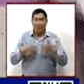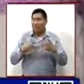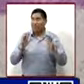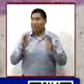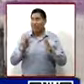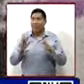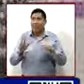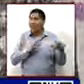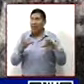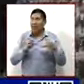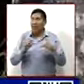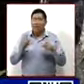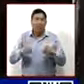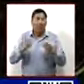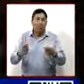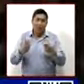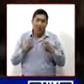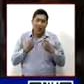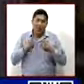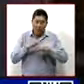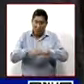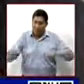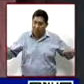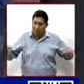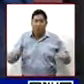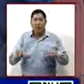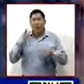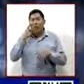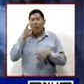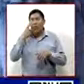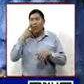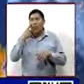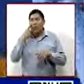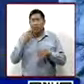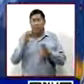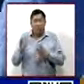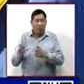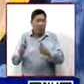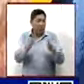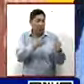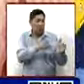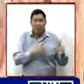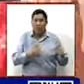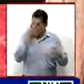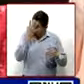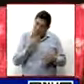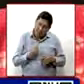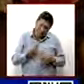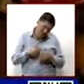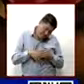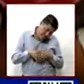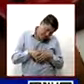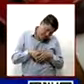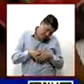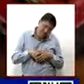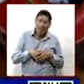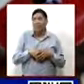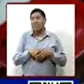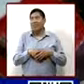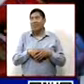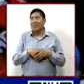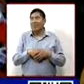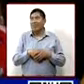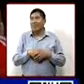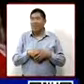desgastan, y por eso es que necesitamos donación de frazadas, edredones. Ellas conocen sus caniles, vienen, duermen en sus camas. Eso, quiero